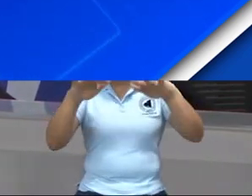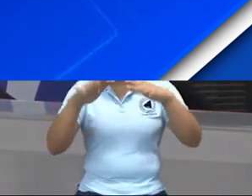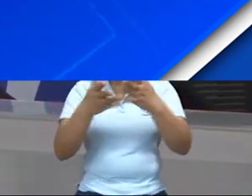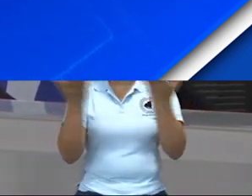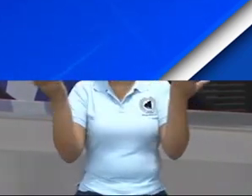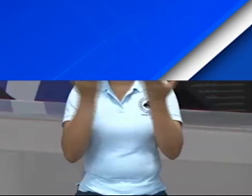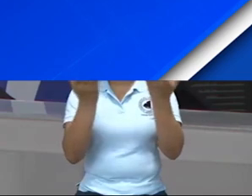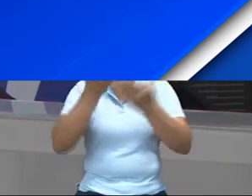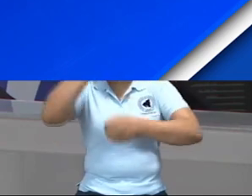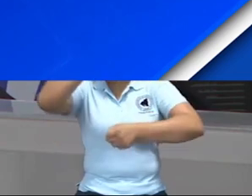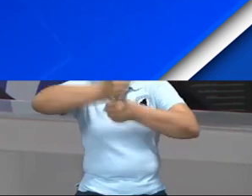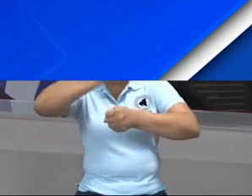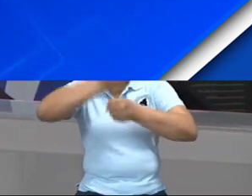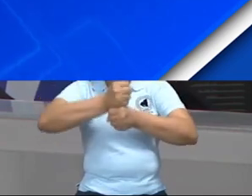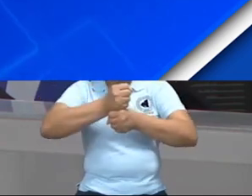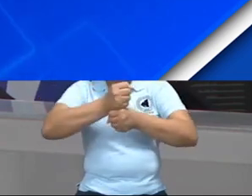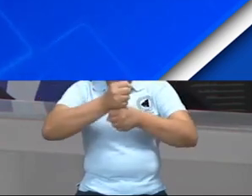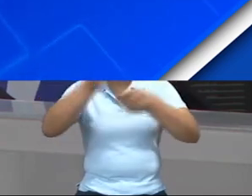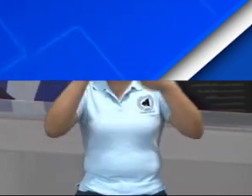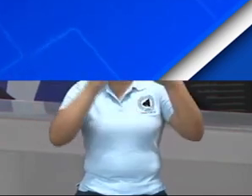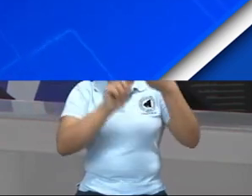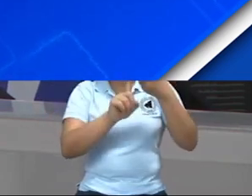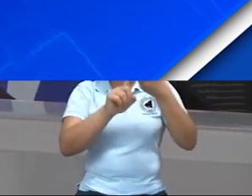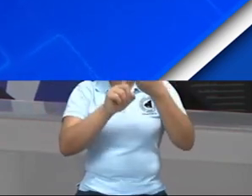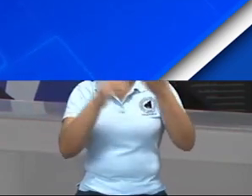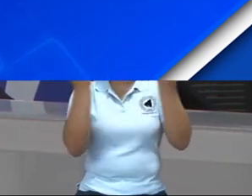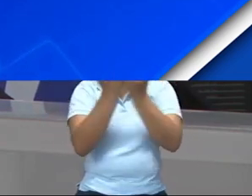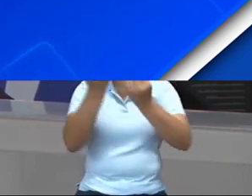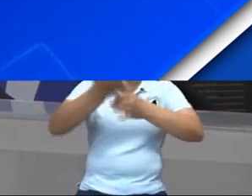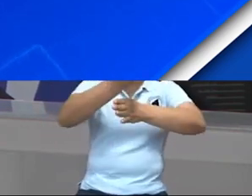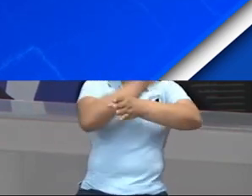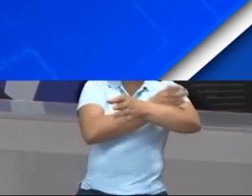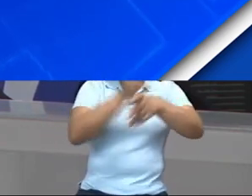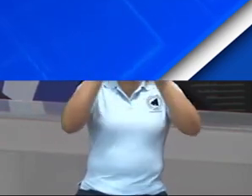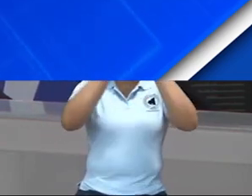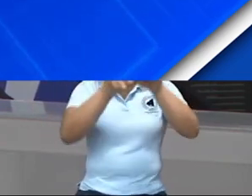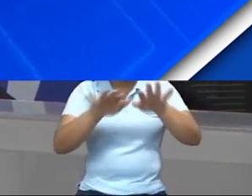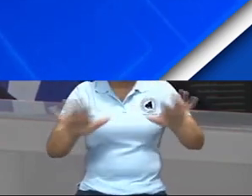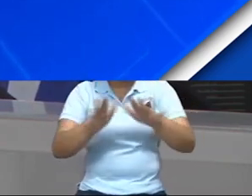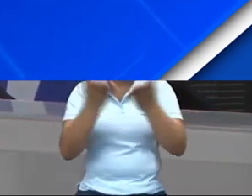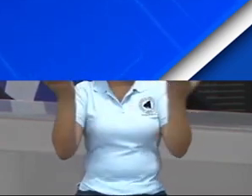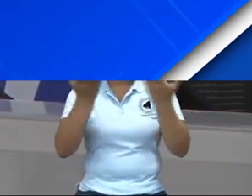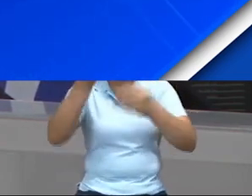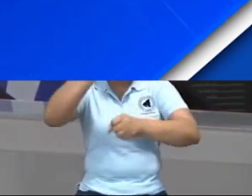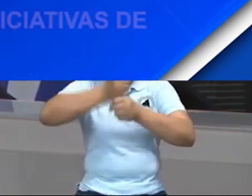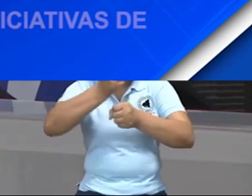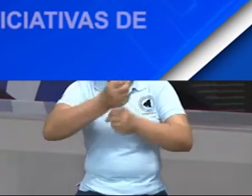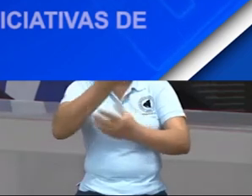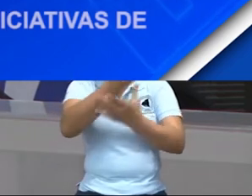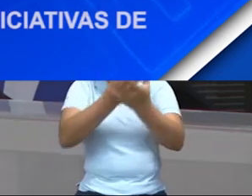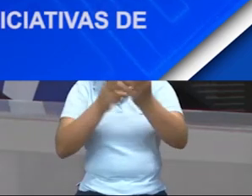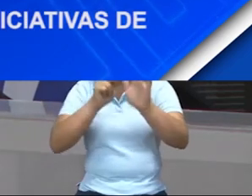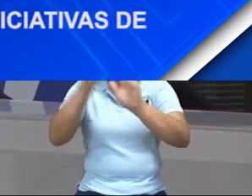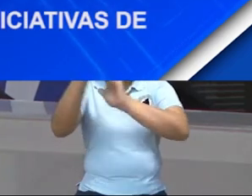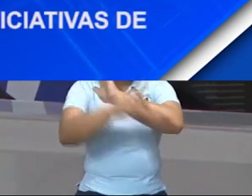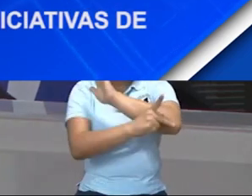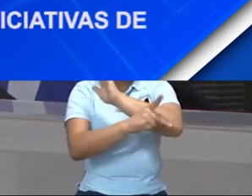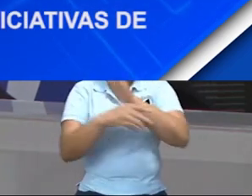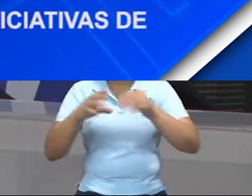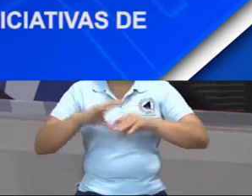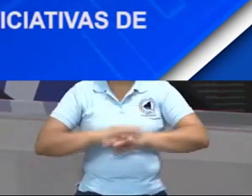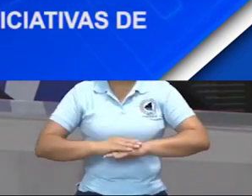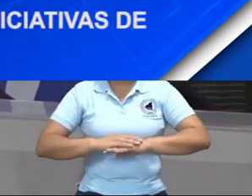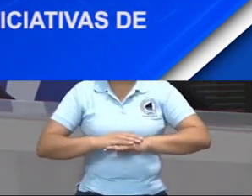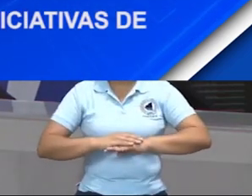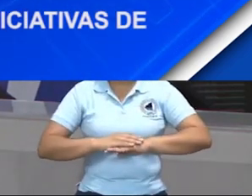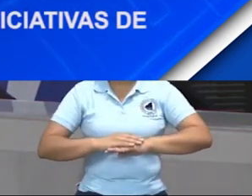estratificación, caracterización y microplanificación de las áreas fronterizas de los dos países, de forma